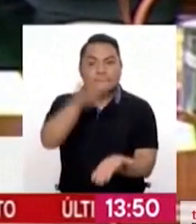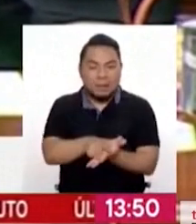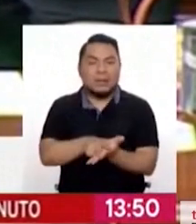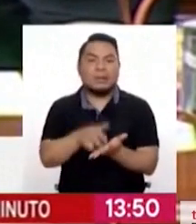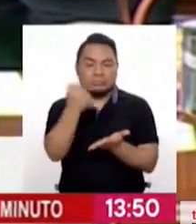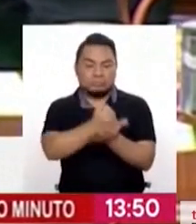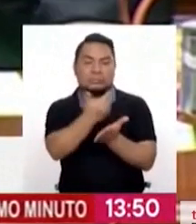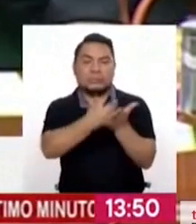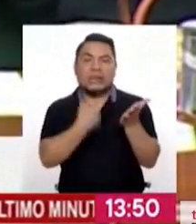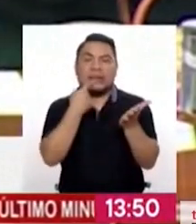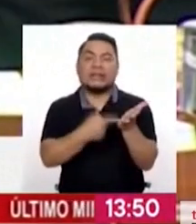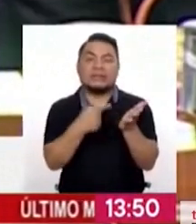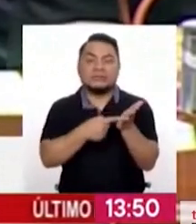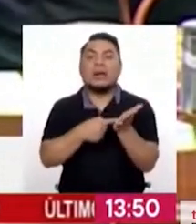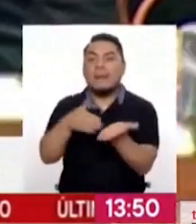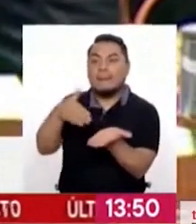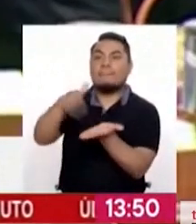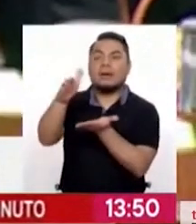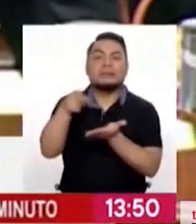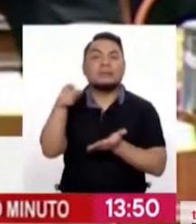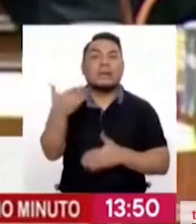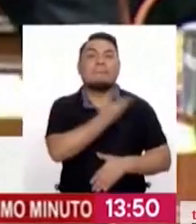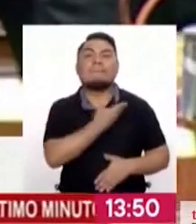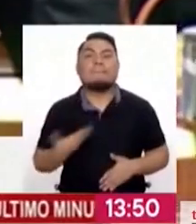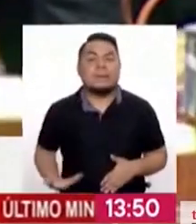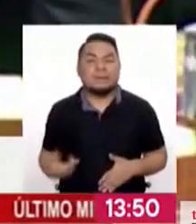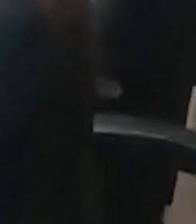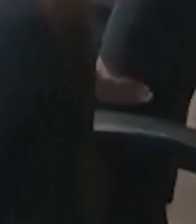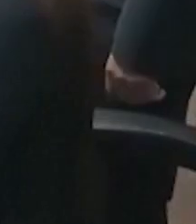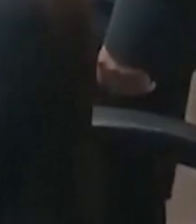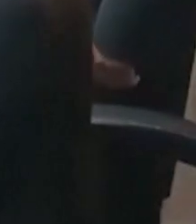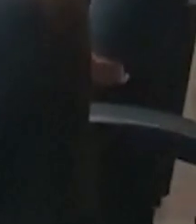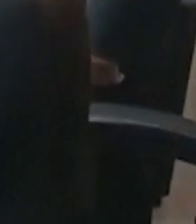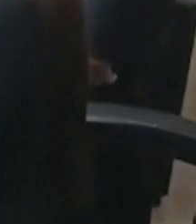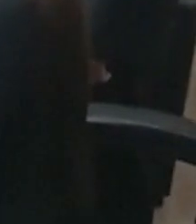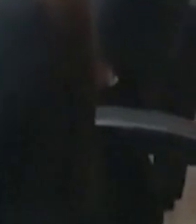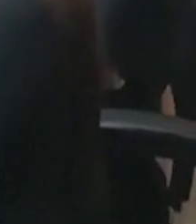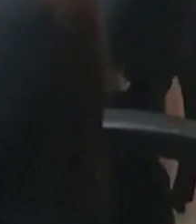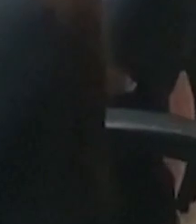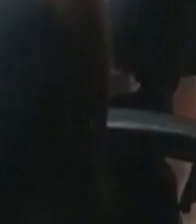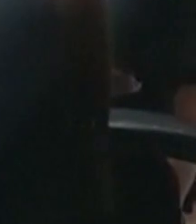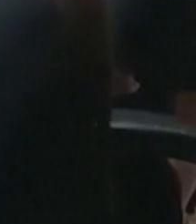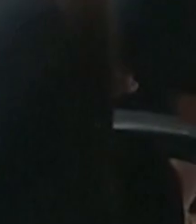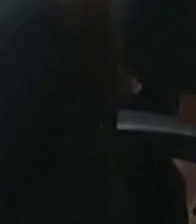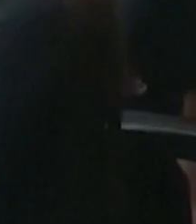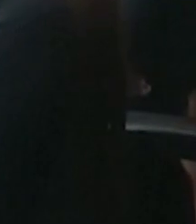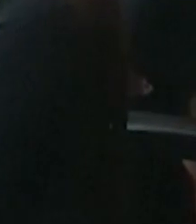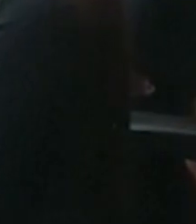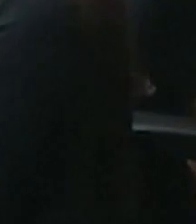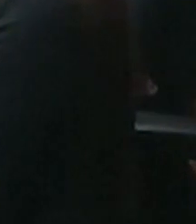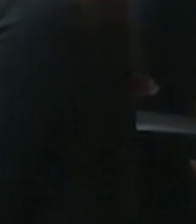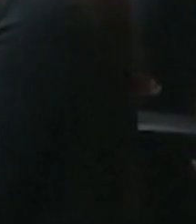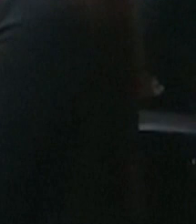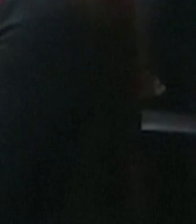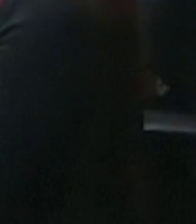Los abogados investigan diversos casos contra Castillo, la mayoría por presunta corrupción, y la Fiscalía busca pruebas de rebelión de Castillo